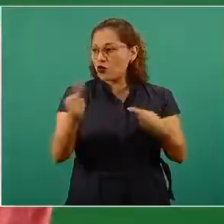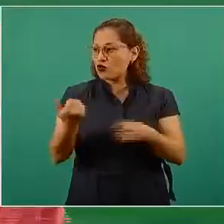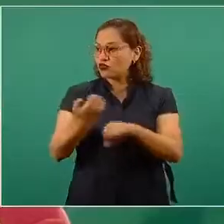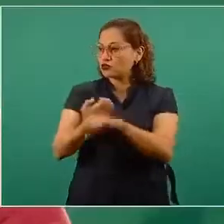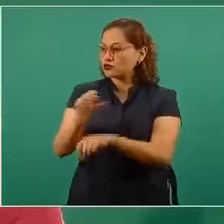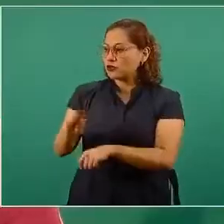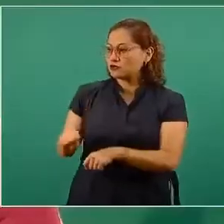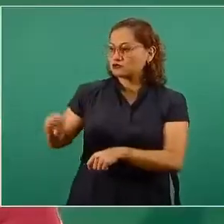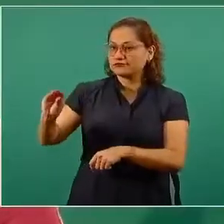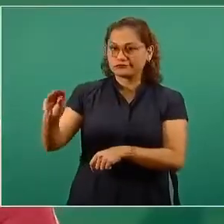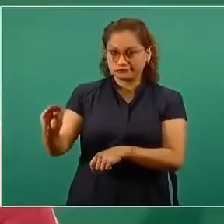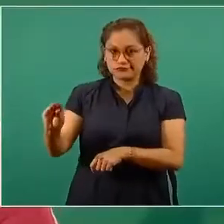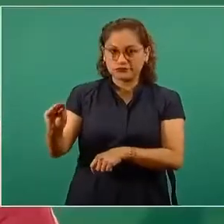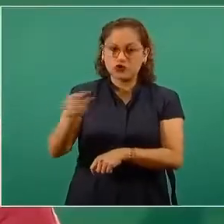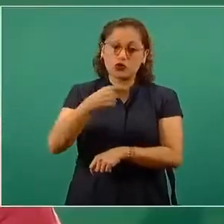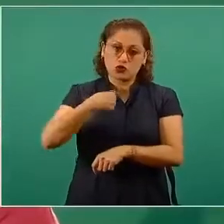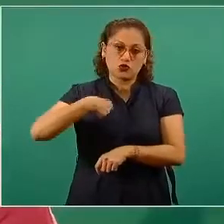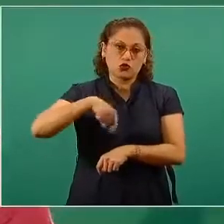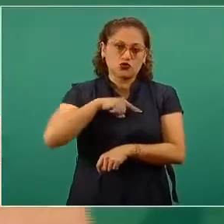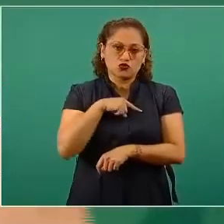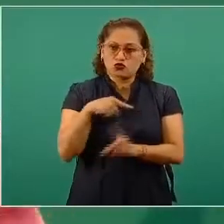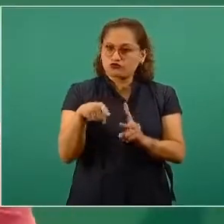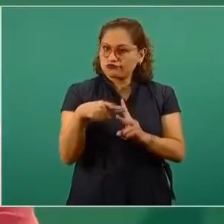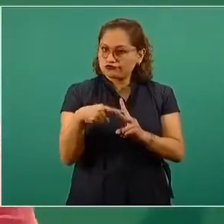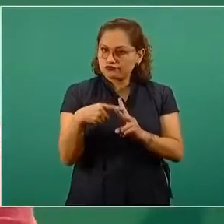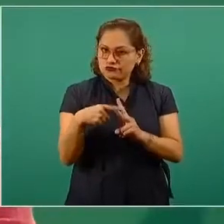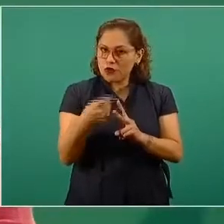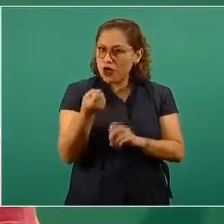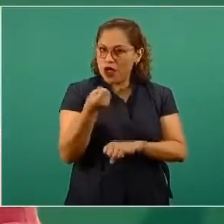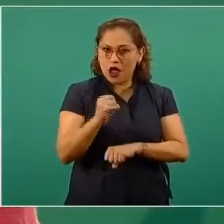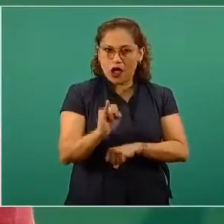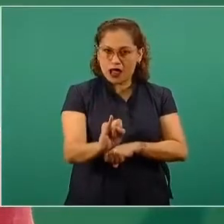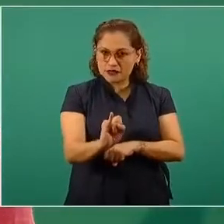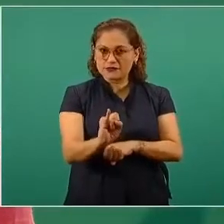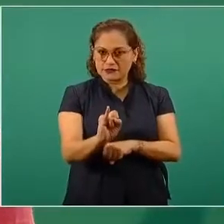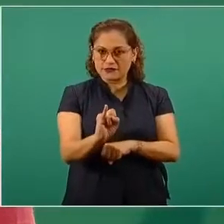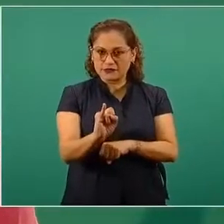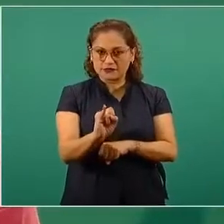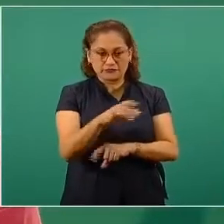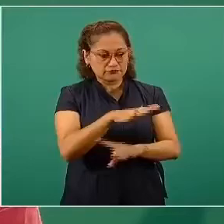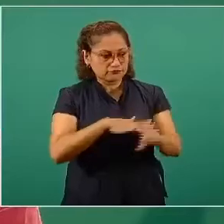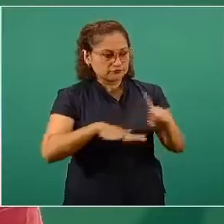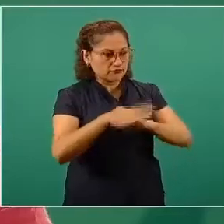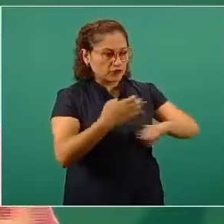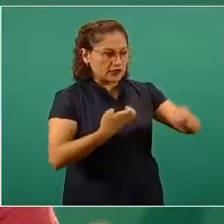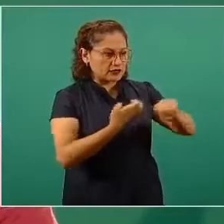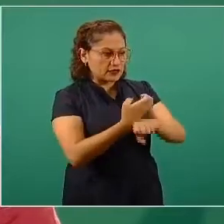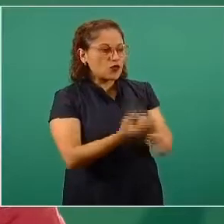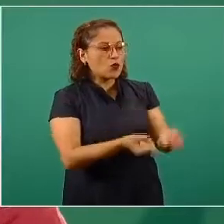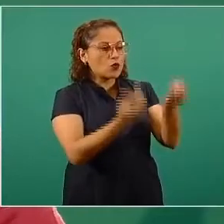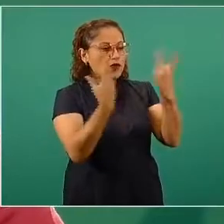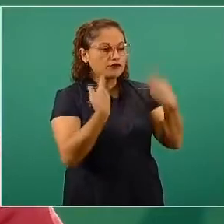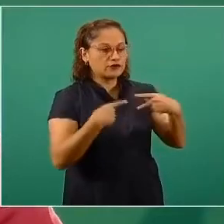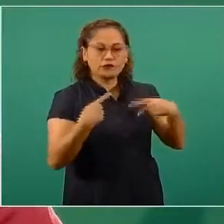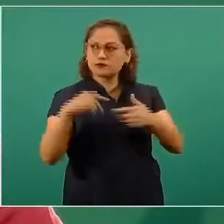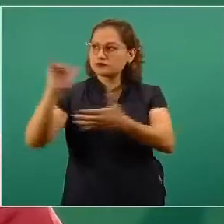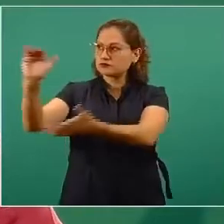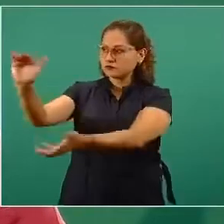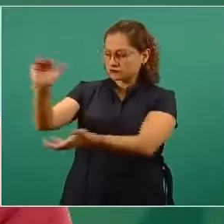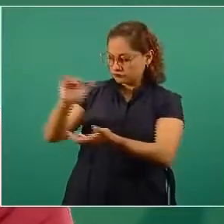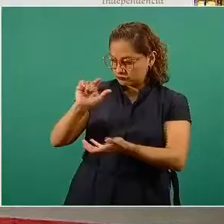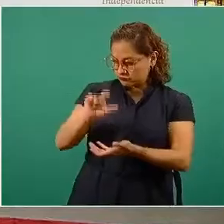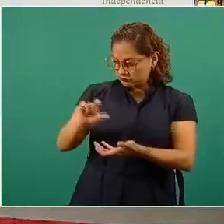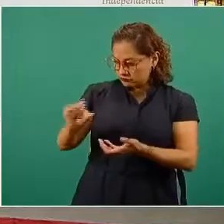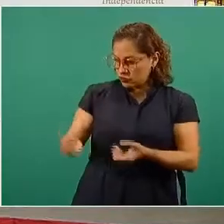decir, siempre buscamos, cuando esto es posible, empatar la cantidad de personas a vacunar con la cantidad de vacunas que